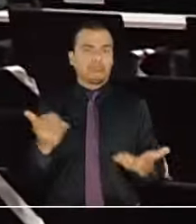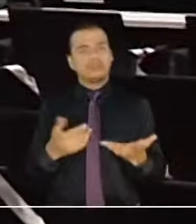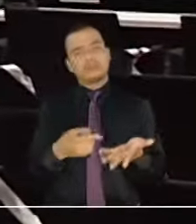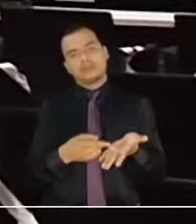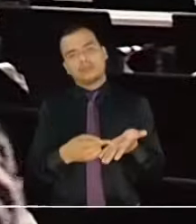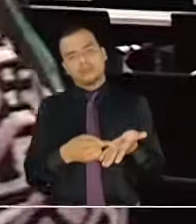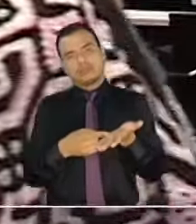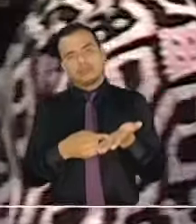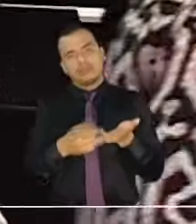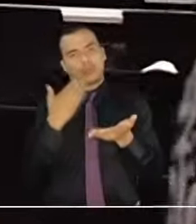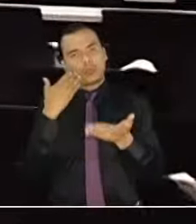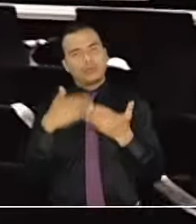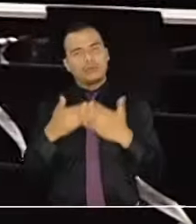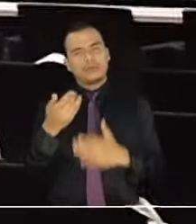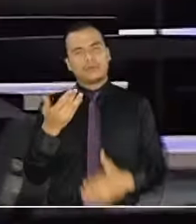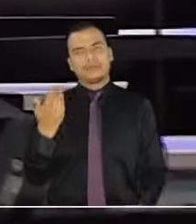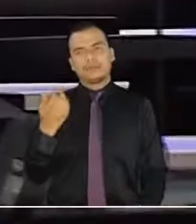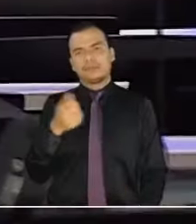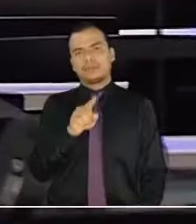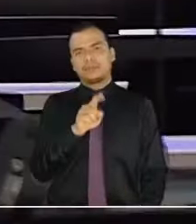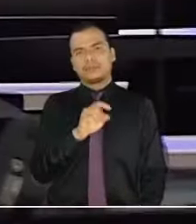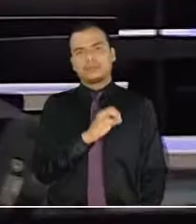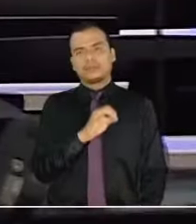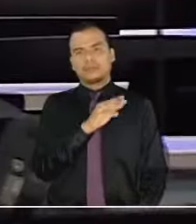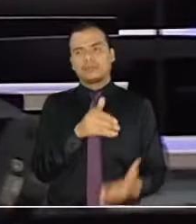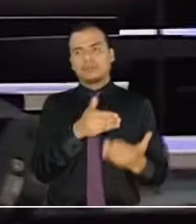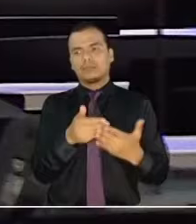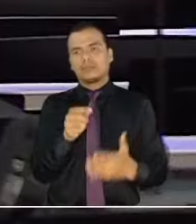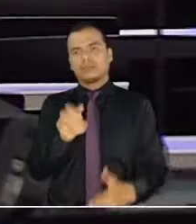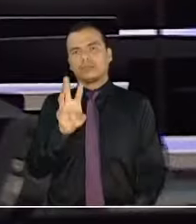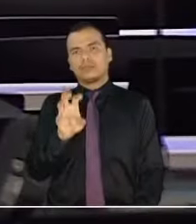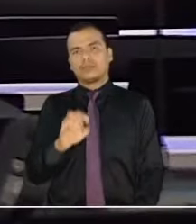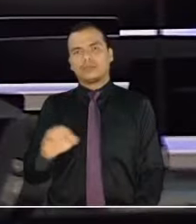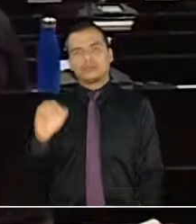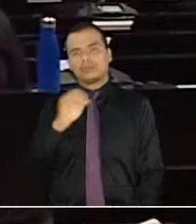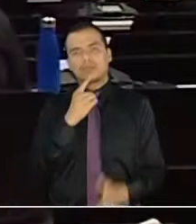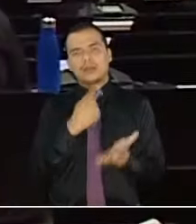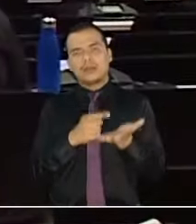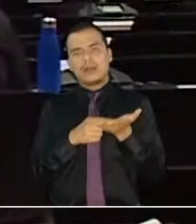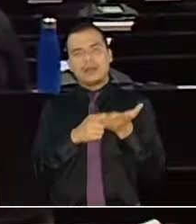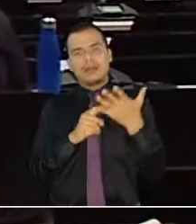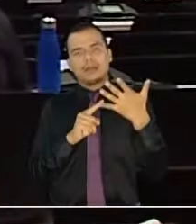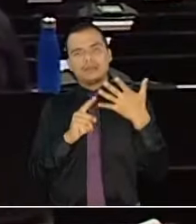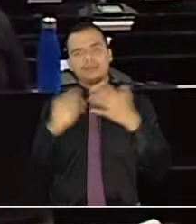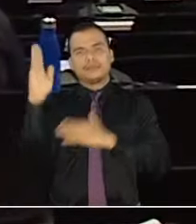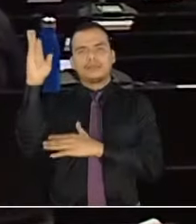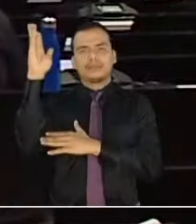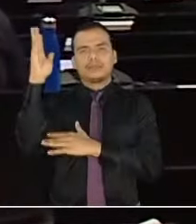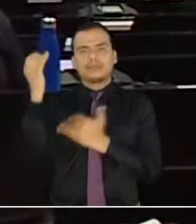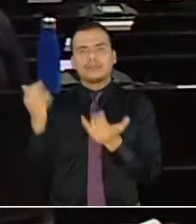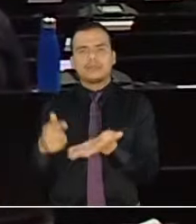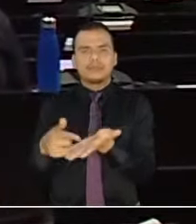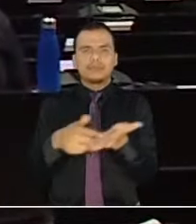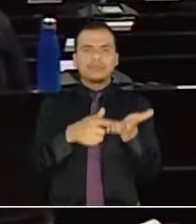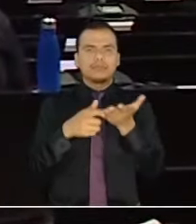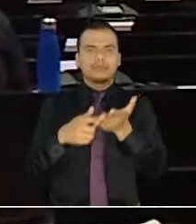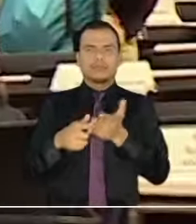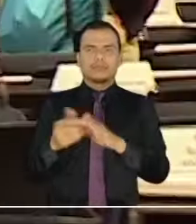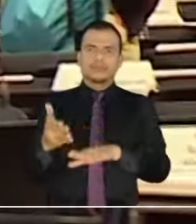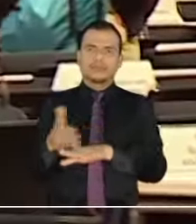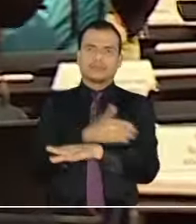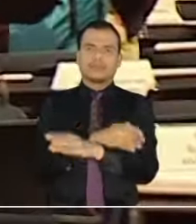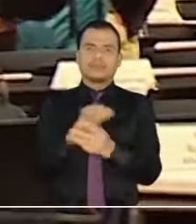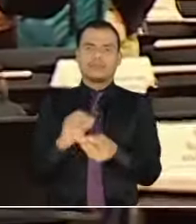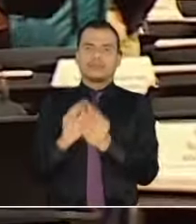hoy 18 de octubre es la culminación. El objetivo de esta reunión previa a la COP16 es preparar justamente a